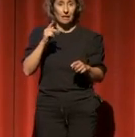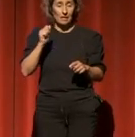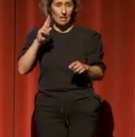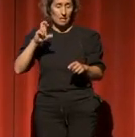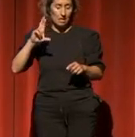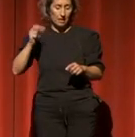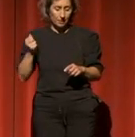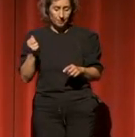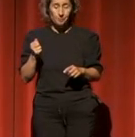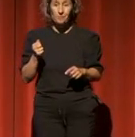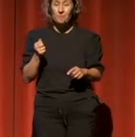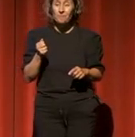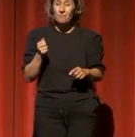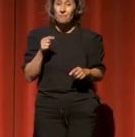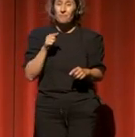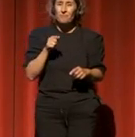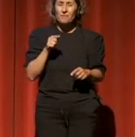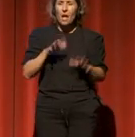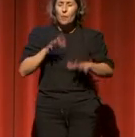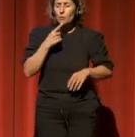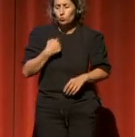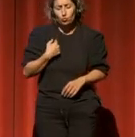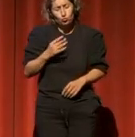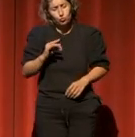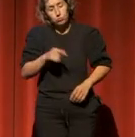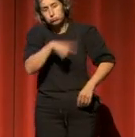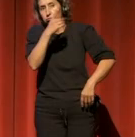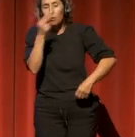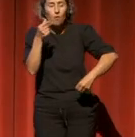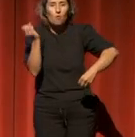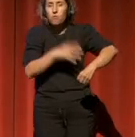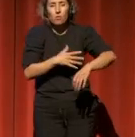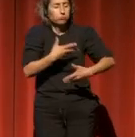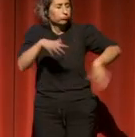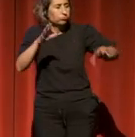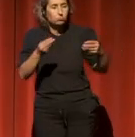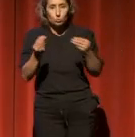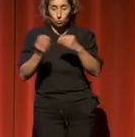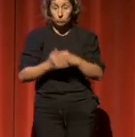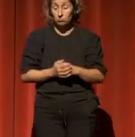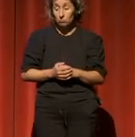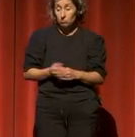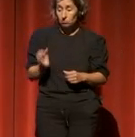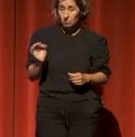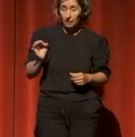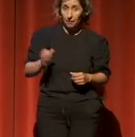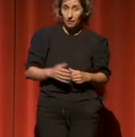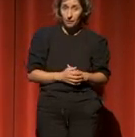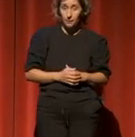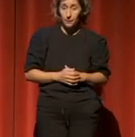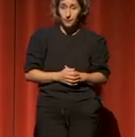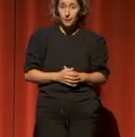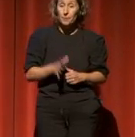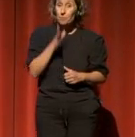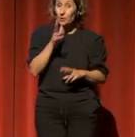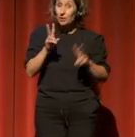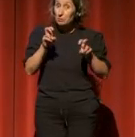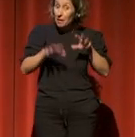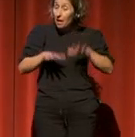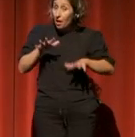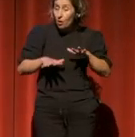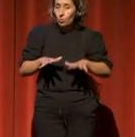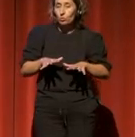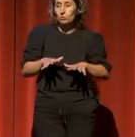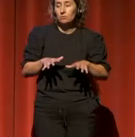algunos en algunas entrevistas nos decían Sí sí claro pero es que tienen muchos fondos Es verdad eh Pero algunas cuestiones no dejan de